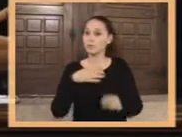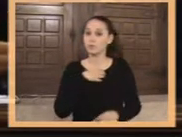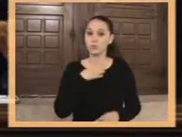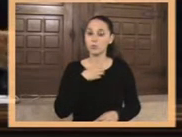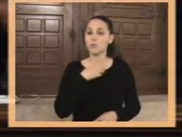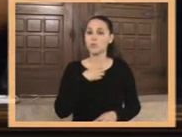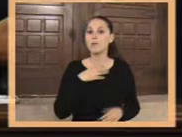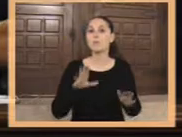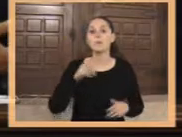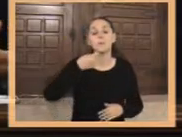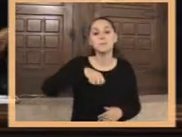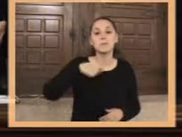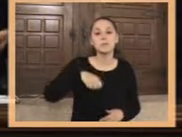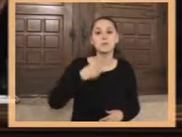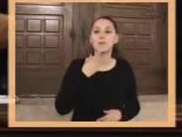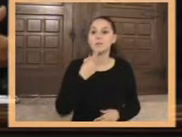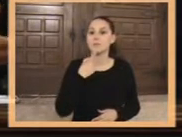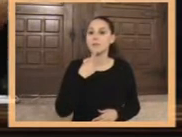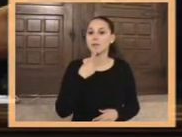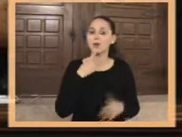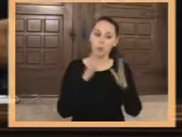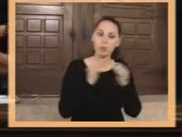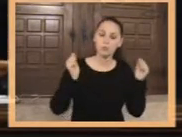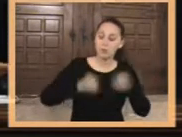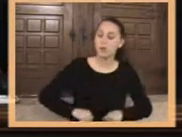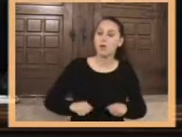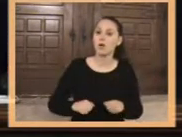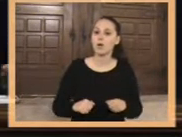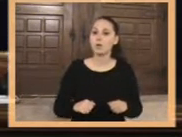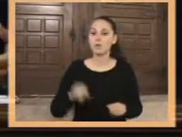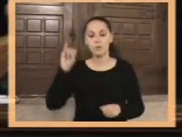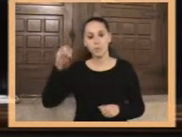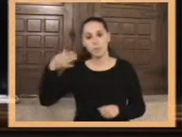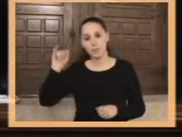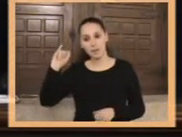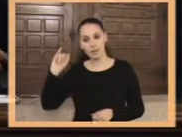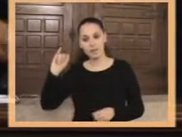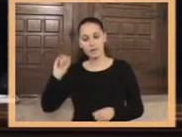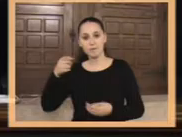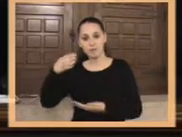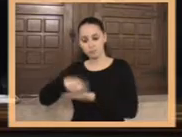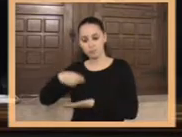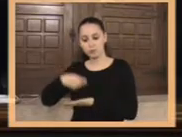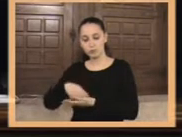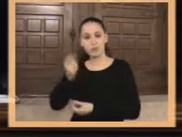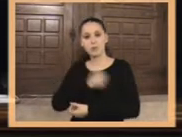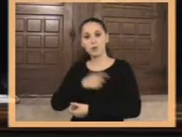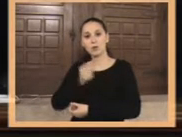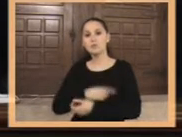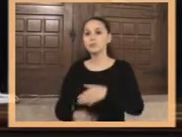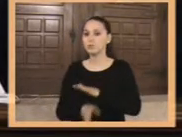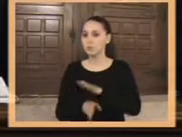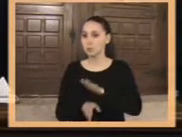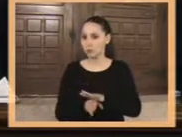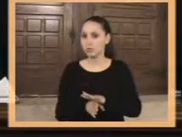alusión a que estaba de acuerdo con que los ayuntamientos siguieran cobrando el IBI. La compensación, miren, yo los cuentos